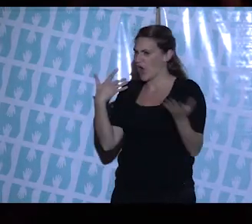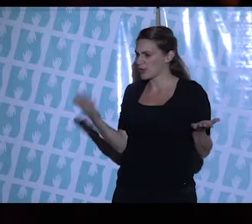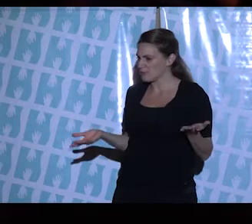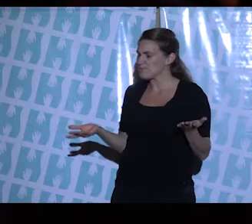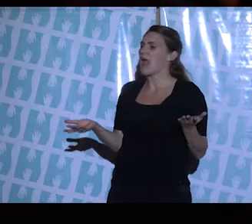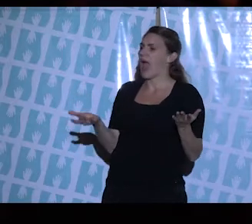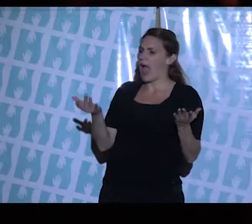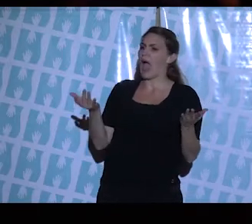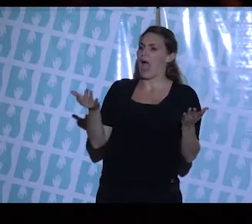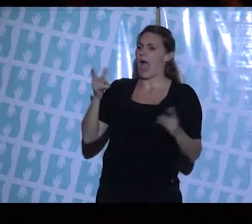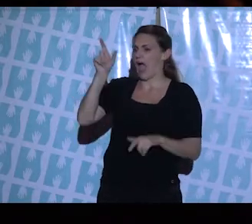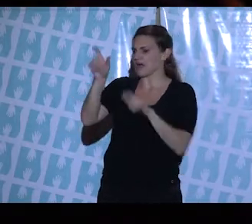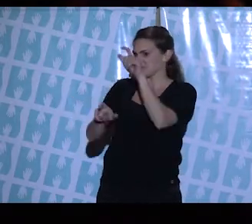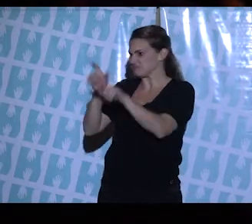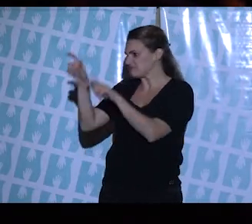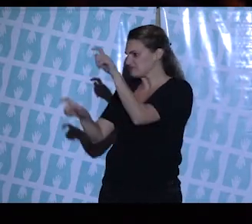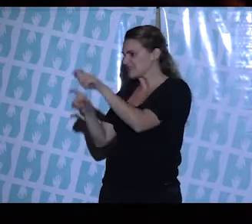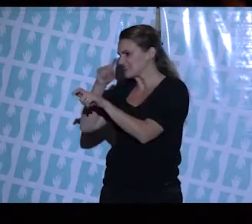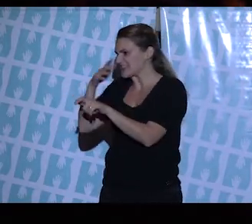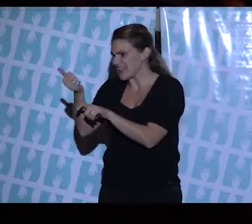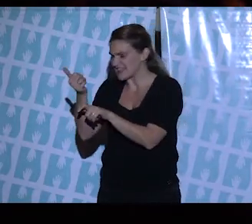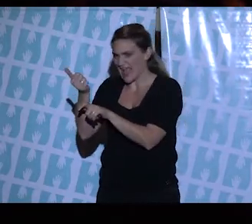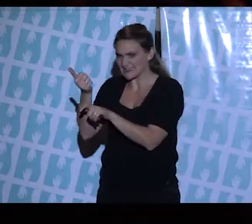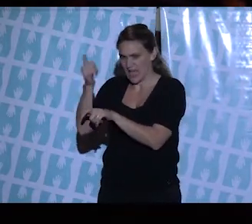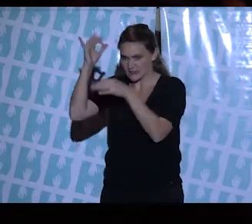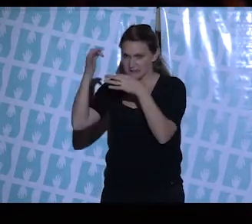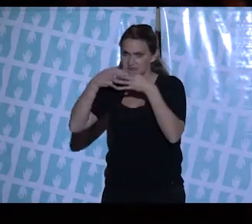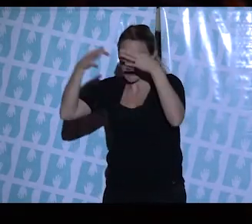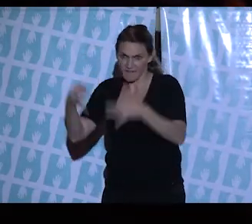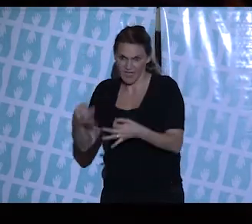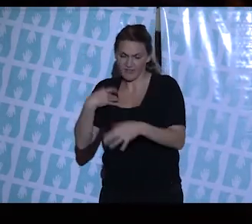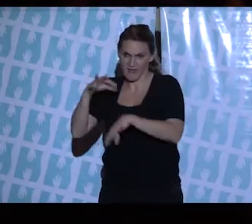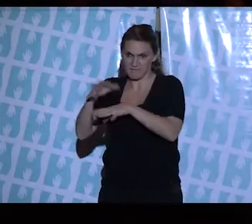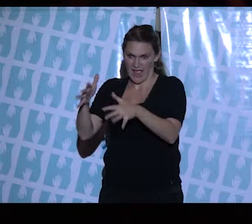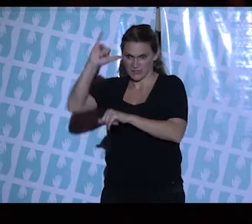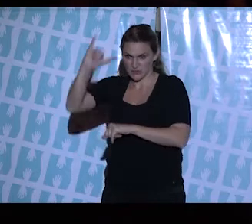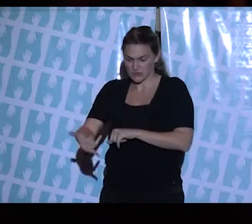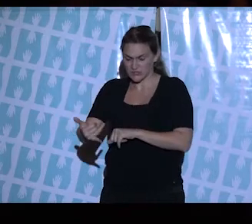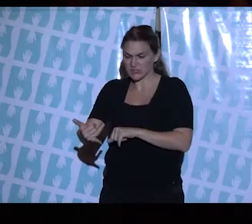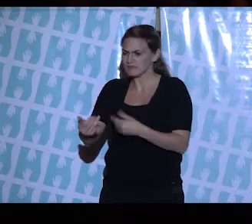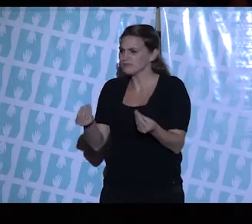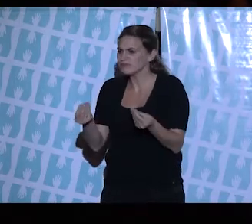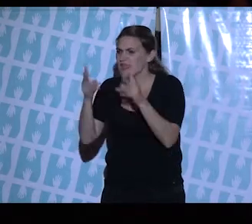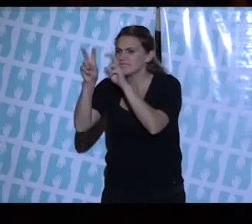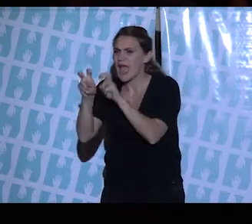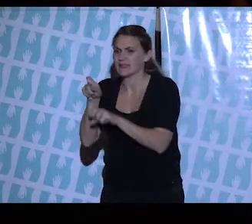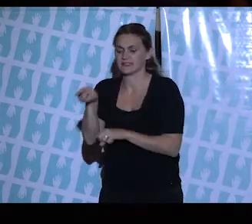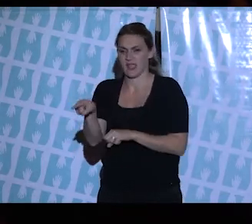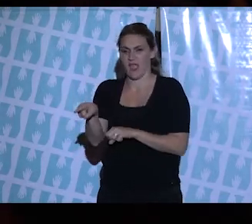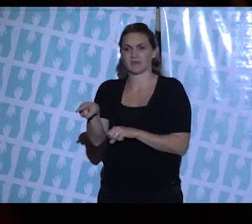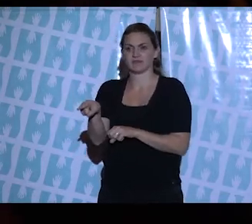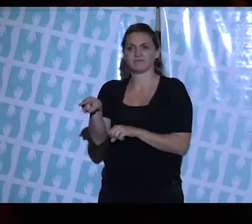exactitud esos 76 pacientes que realmente tenían enfermedad de Parkinson? Y